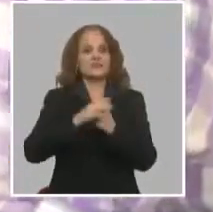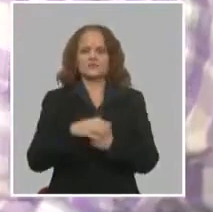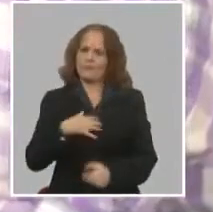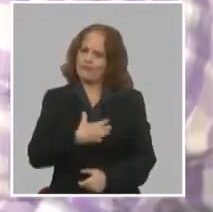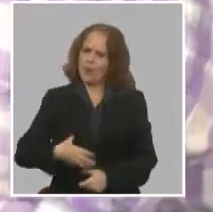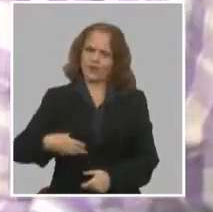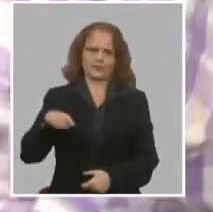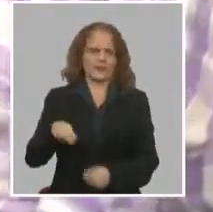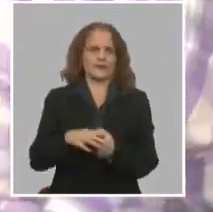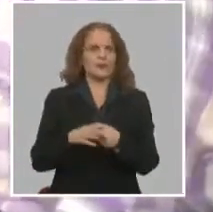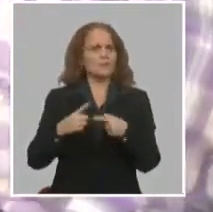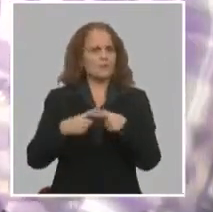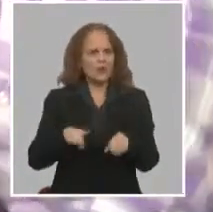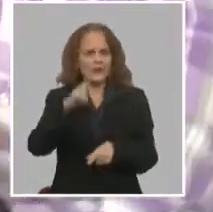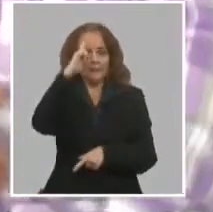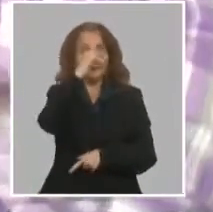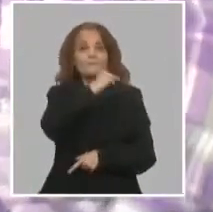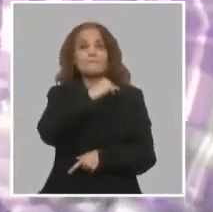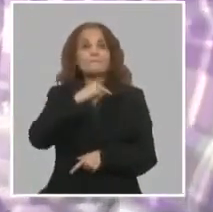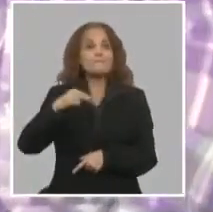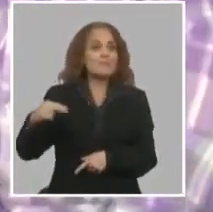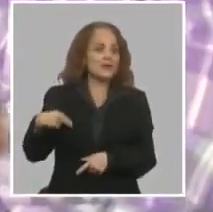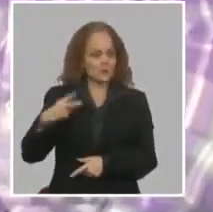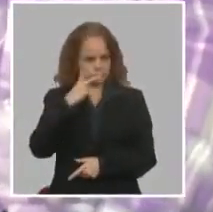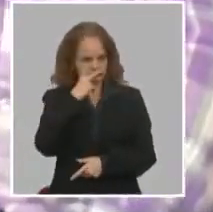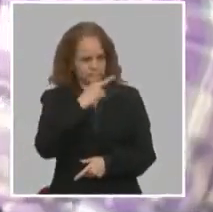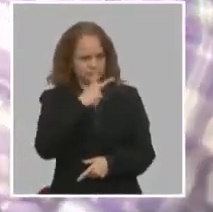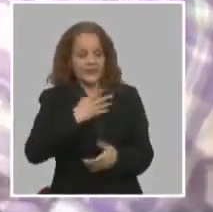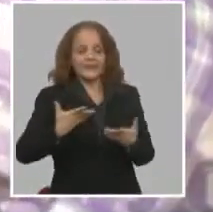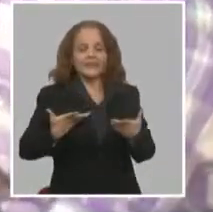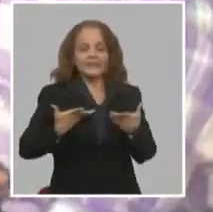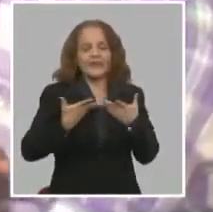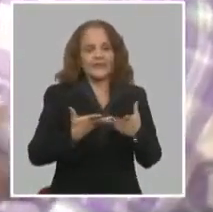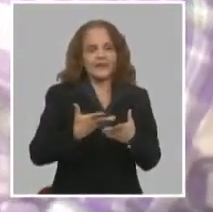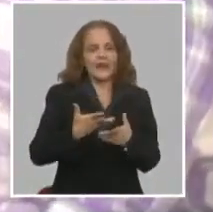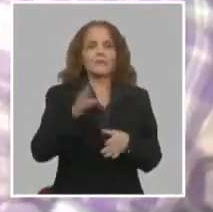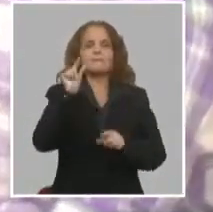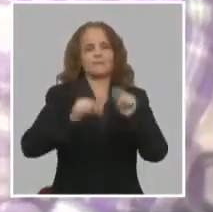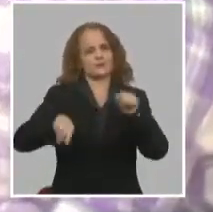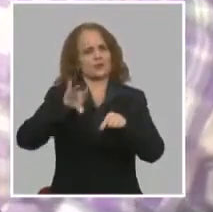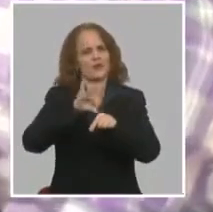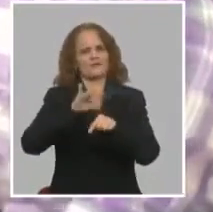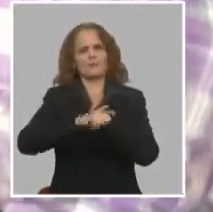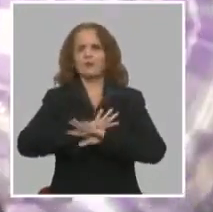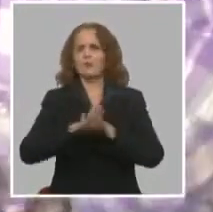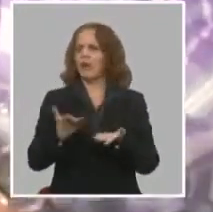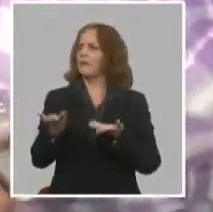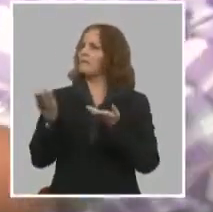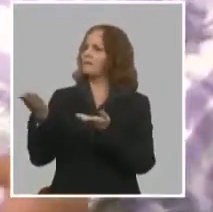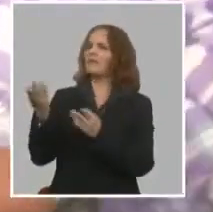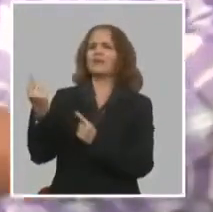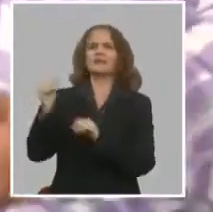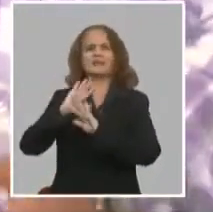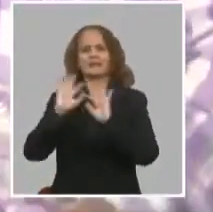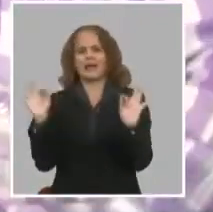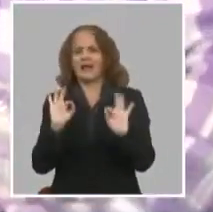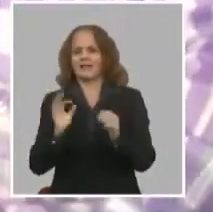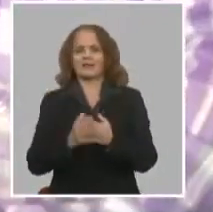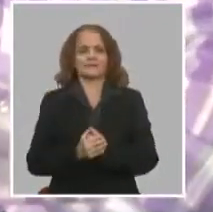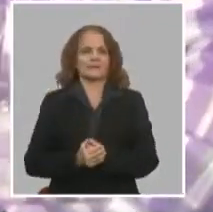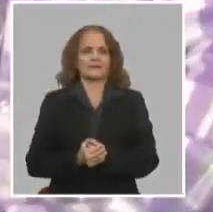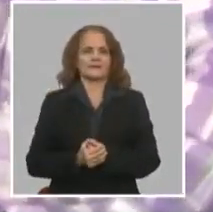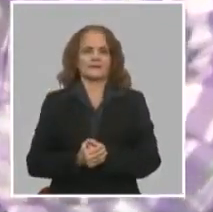los médicos solamente son esclavos de nuestros pacientes, de nuestros estudios, de lo que hacemos. Nosotros no vamos mendigando nunca nada, esclavo de nada, esclavo